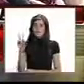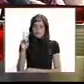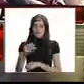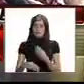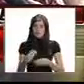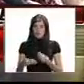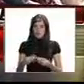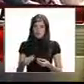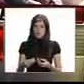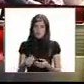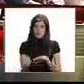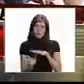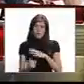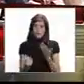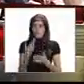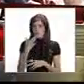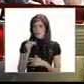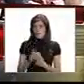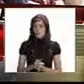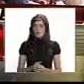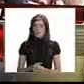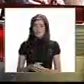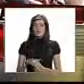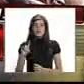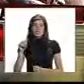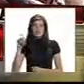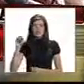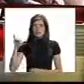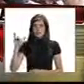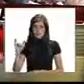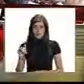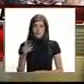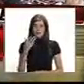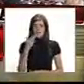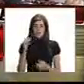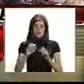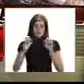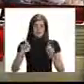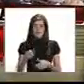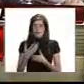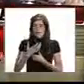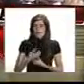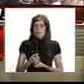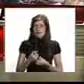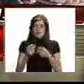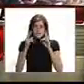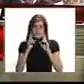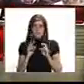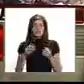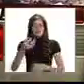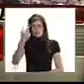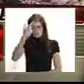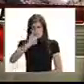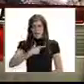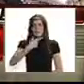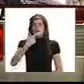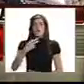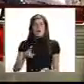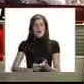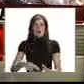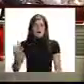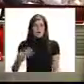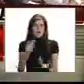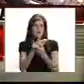como tan serias como el Jimmy Carter, de que es un sistema confiable, sólido, muy serio, da garantías de una